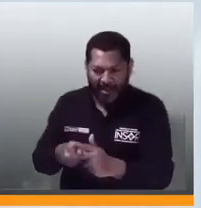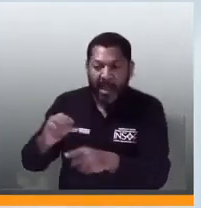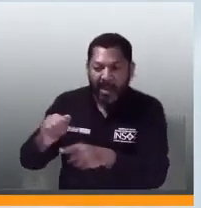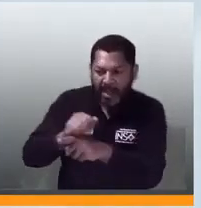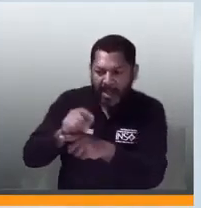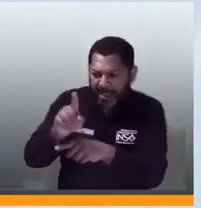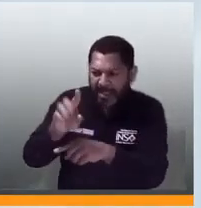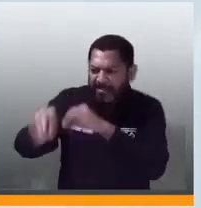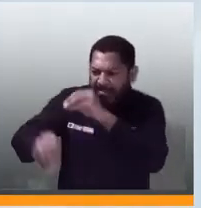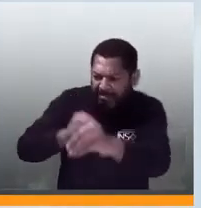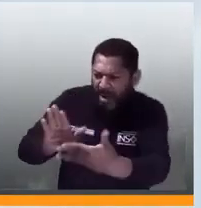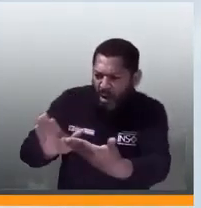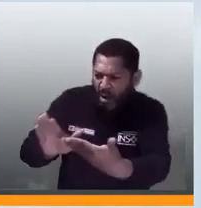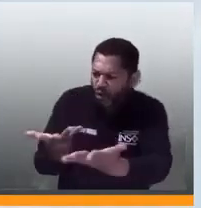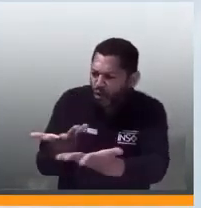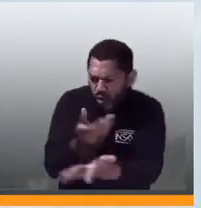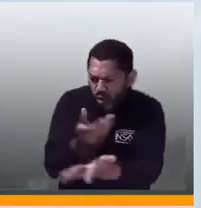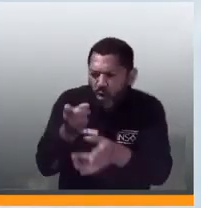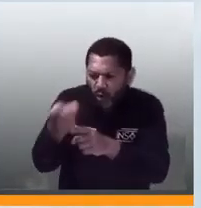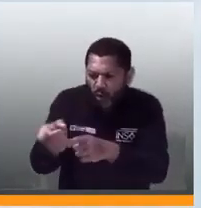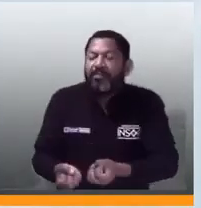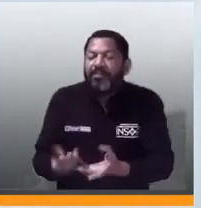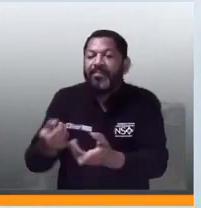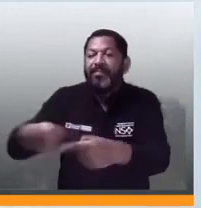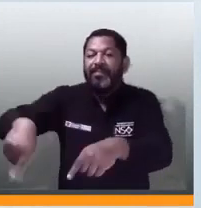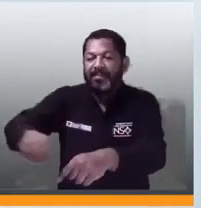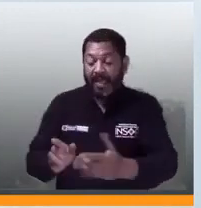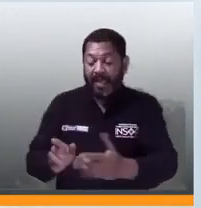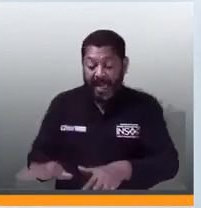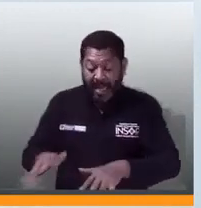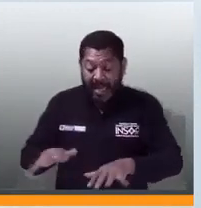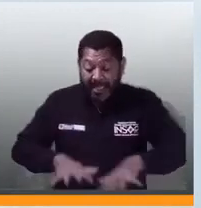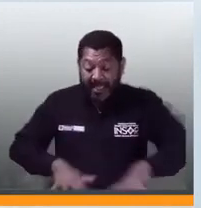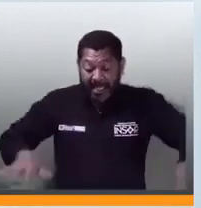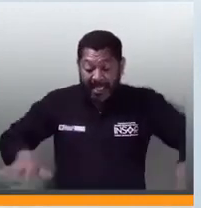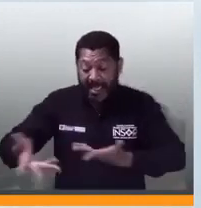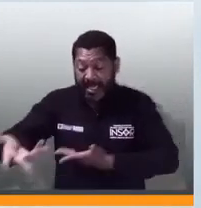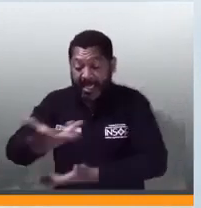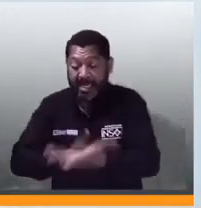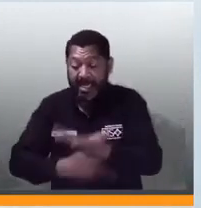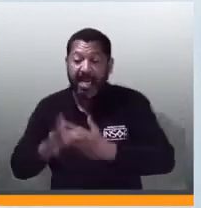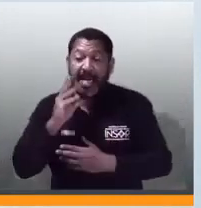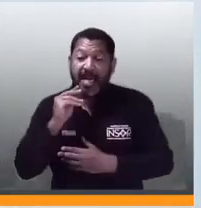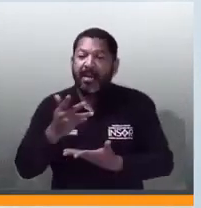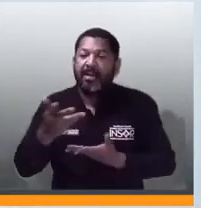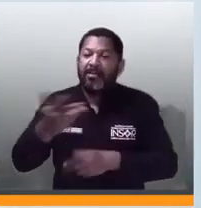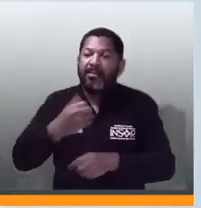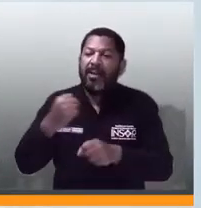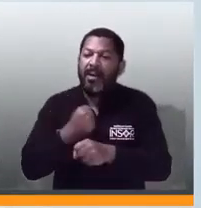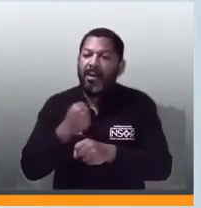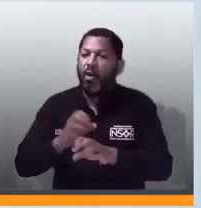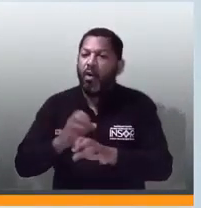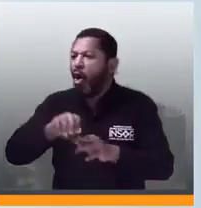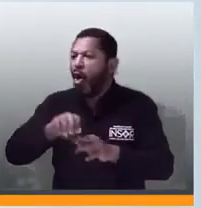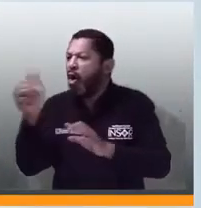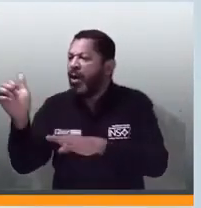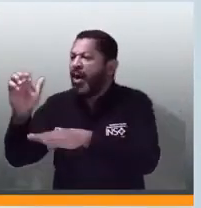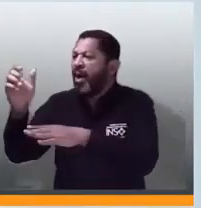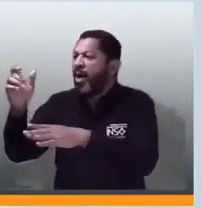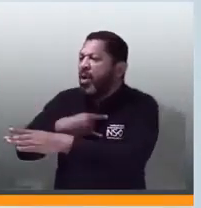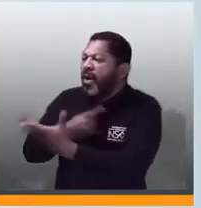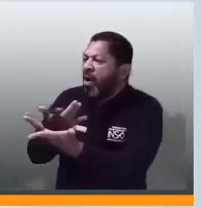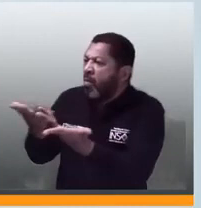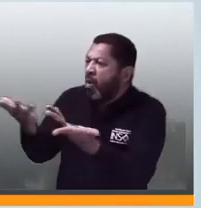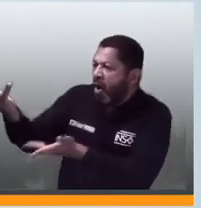de sus diseños de cursos, pudieran tener espacios de compartir experiencias, de trabajar en equipo con profesores de otras universidades, en